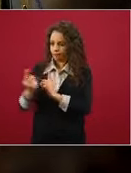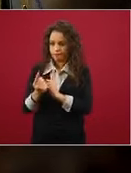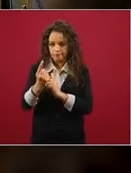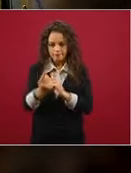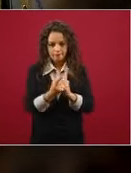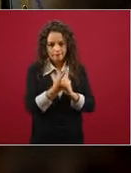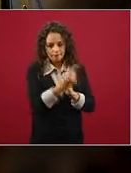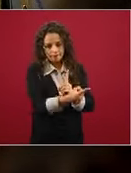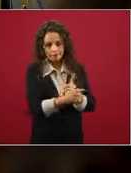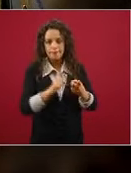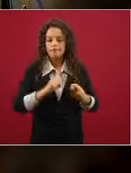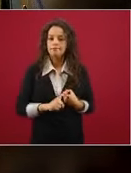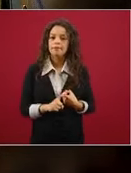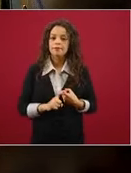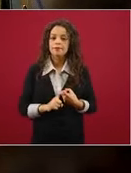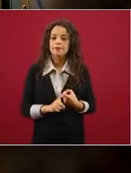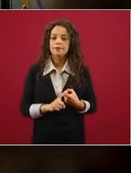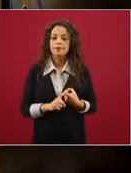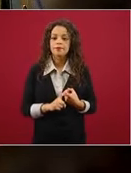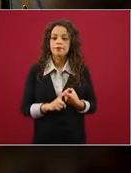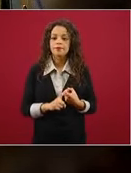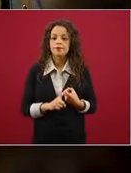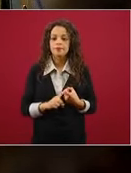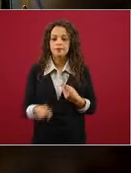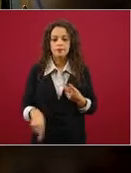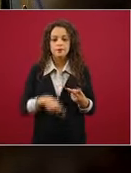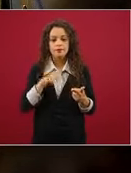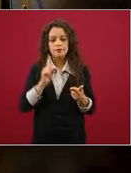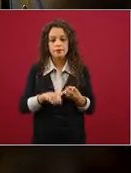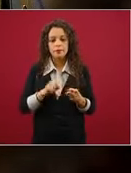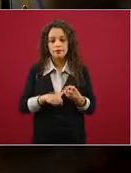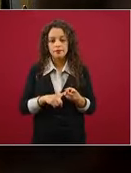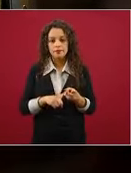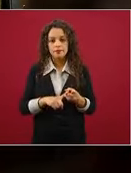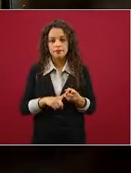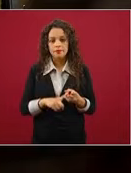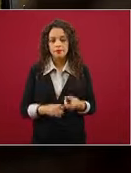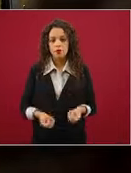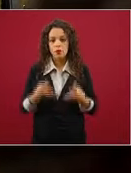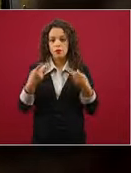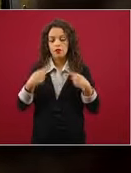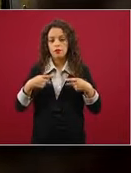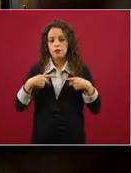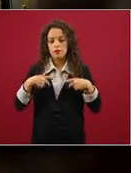la venta en sobrecupo de los autobuses?